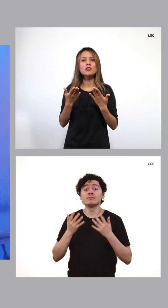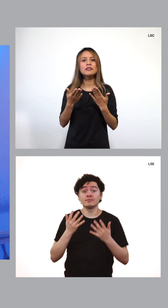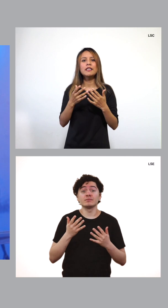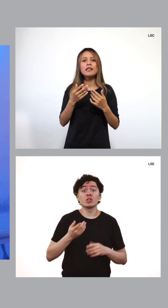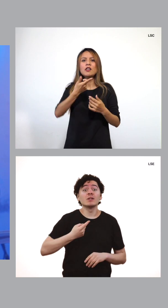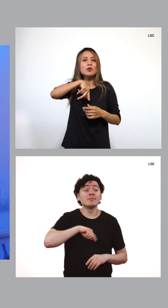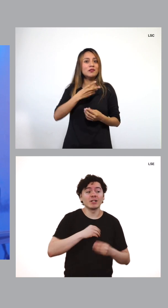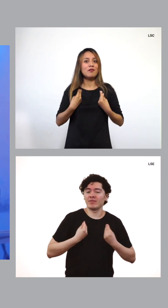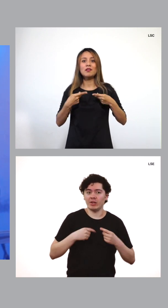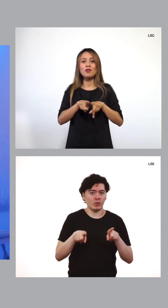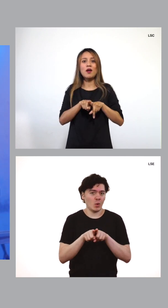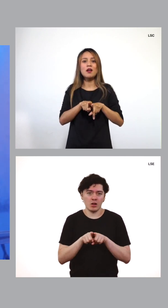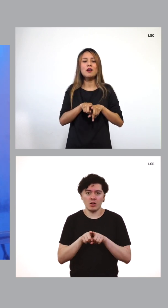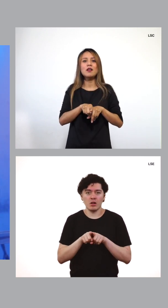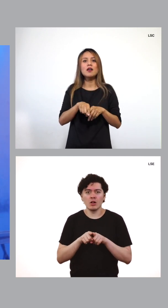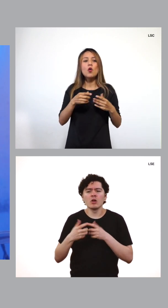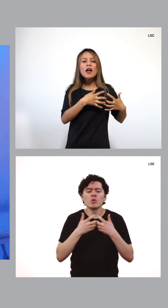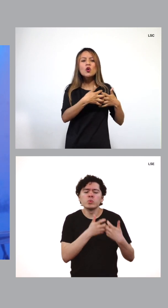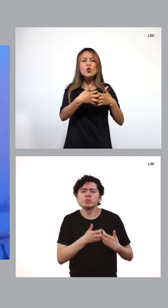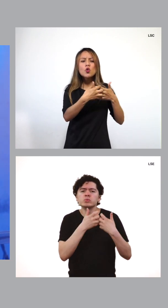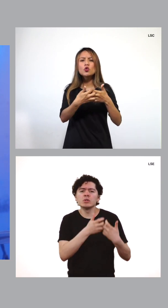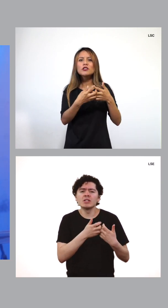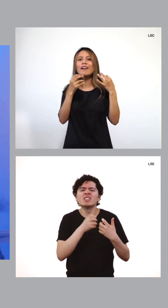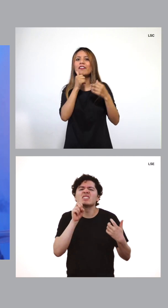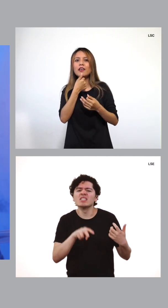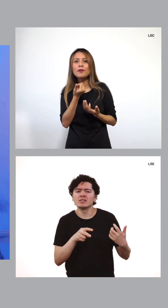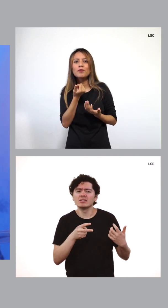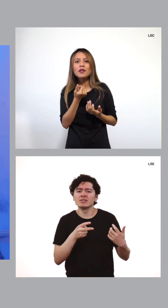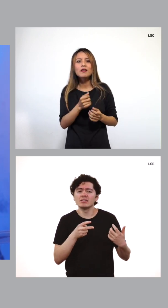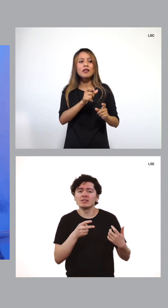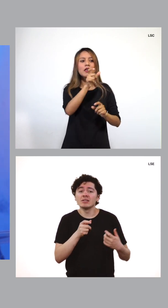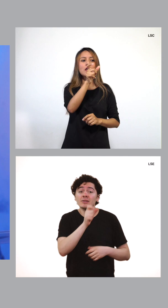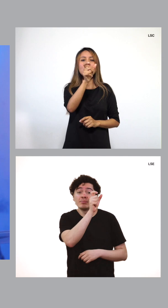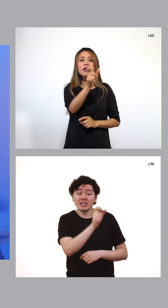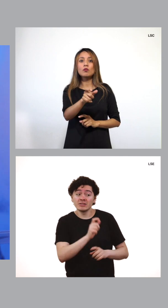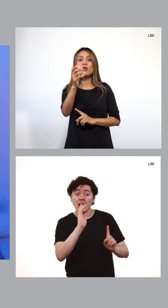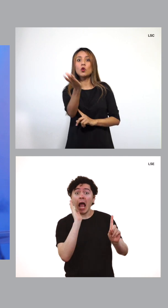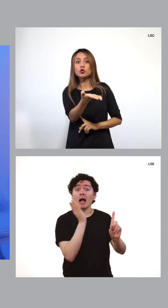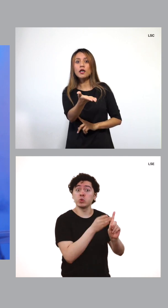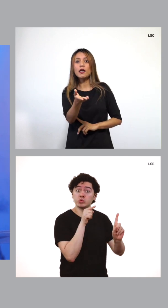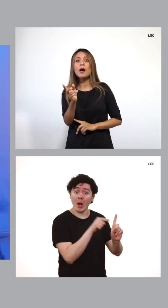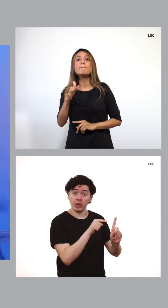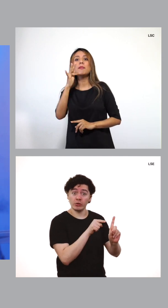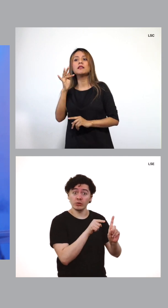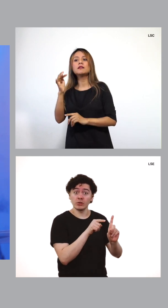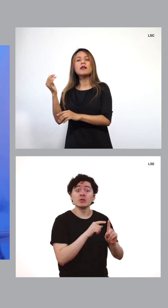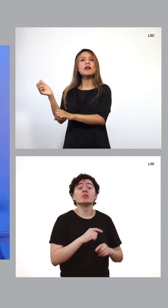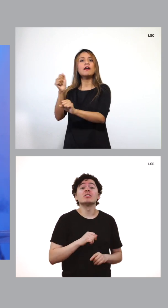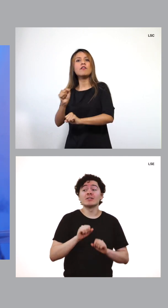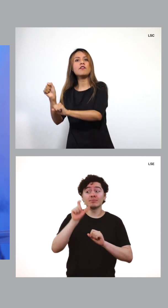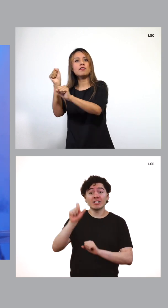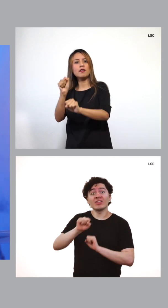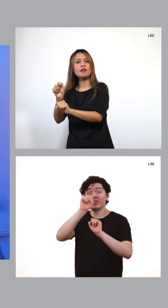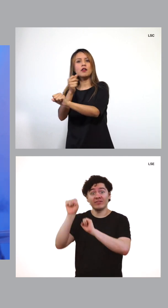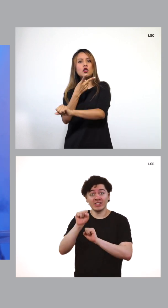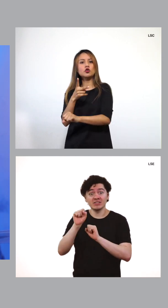el que acusa y el que defiende. Desde el principio de los tiempos es muy curioso porque la Biblia tiene dos protagonistas, si me permites decirlo